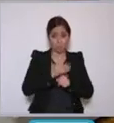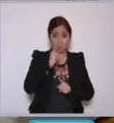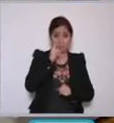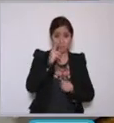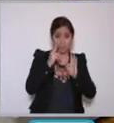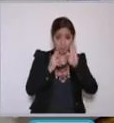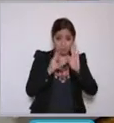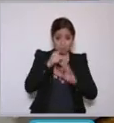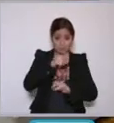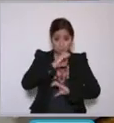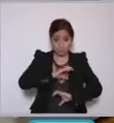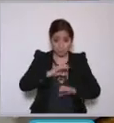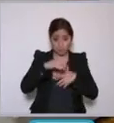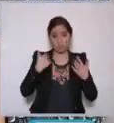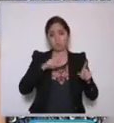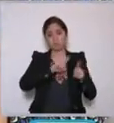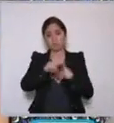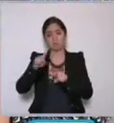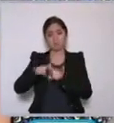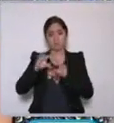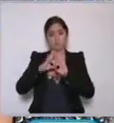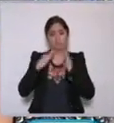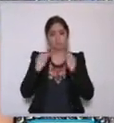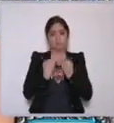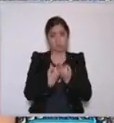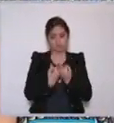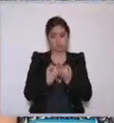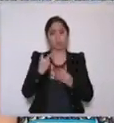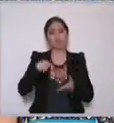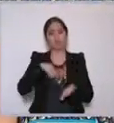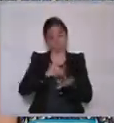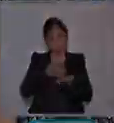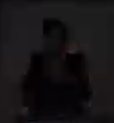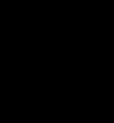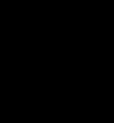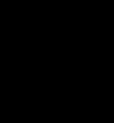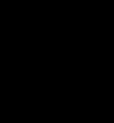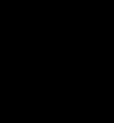arrancan diferentes corrientes y son como Buenísimo, y que a la fecha los muy recordamos. reconocidos, sí. Gracias.